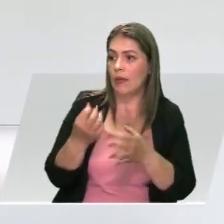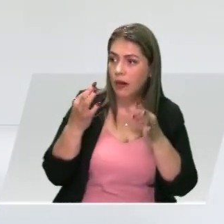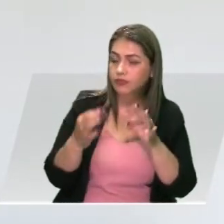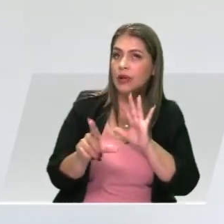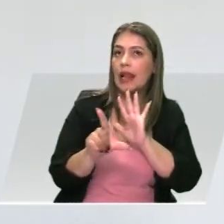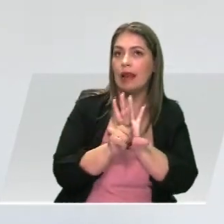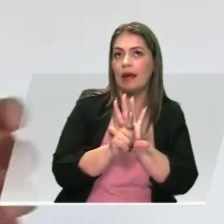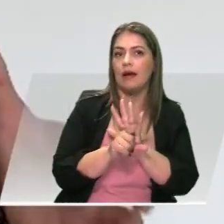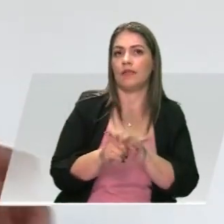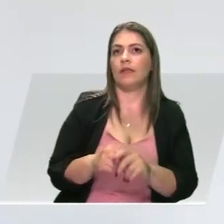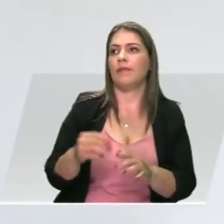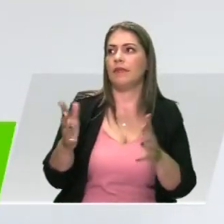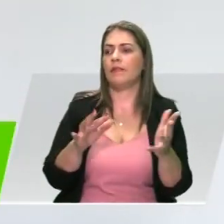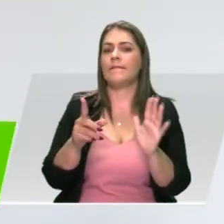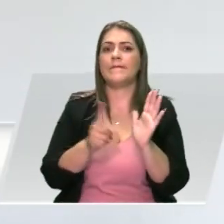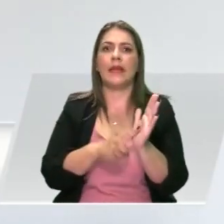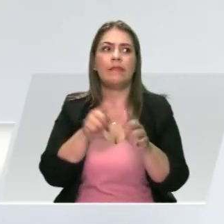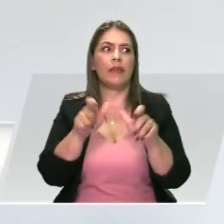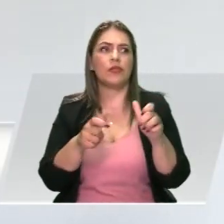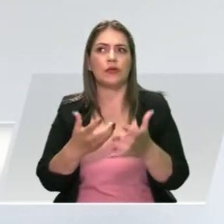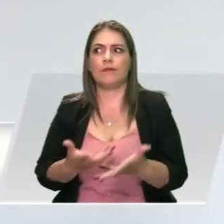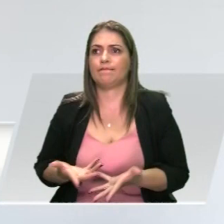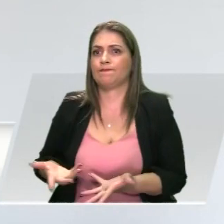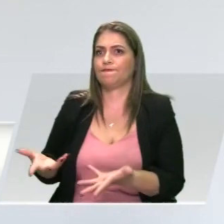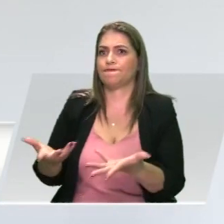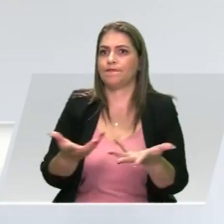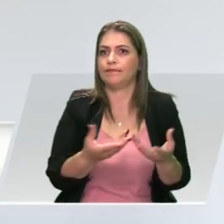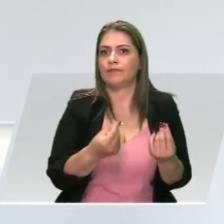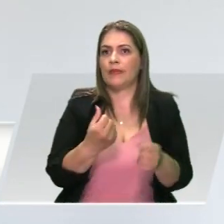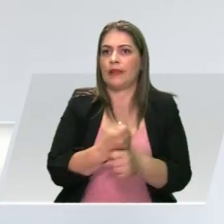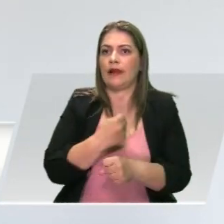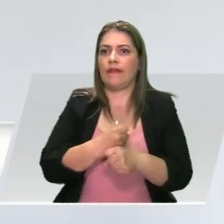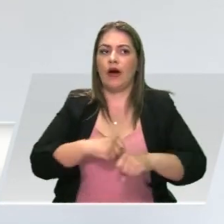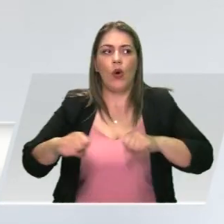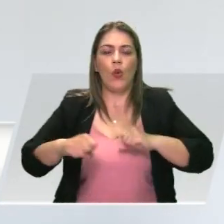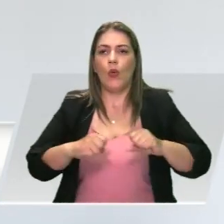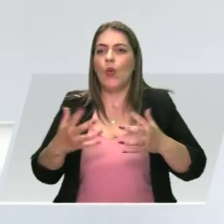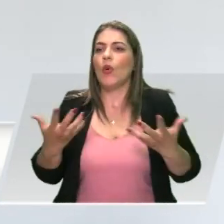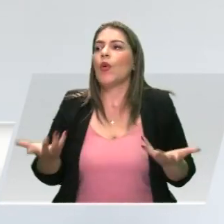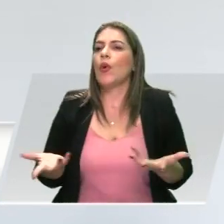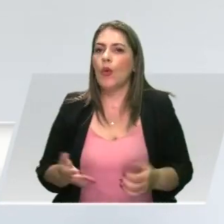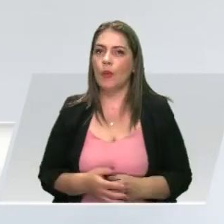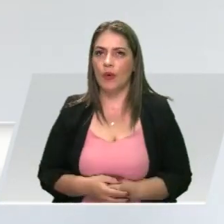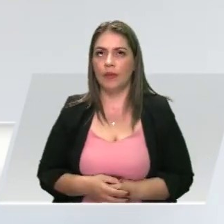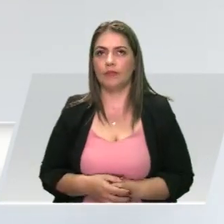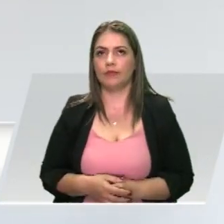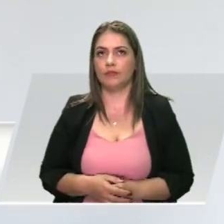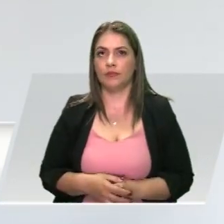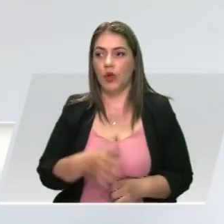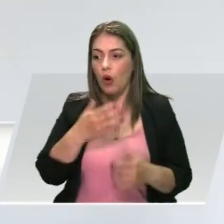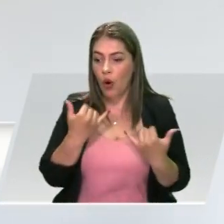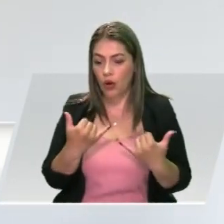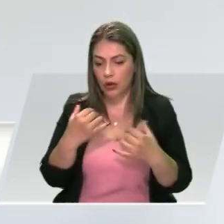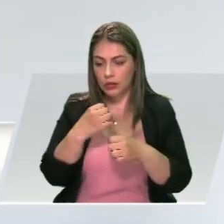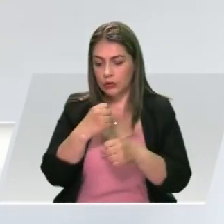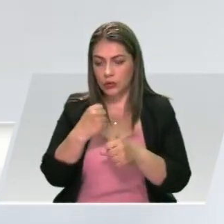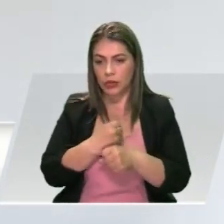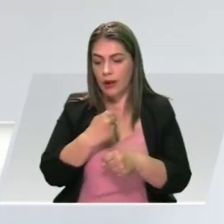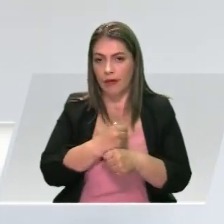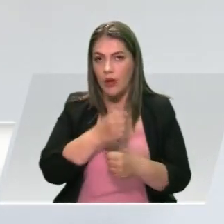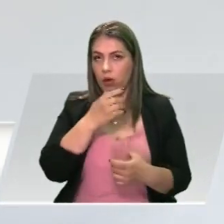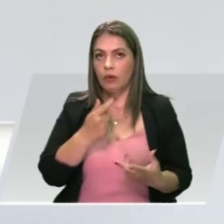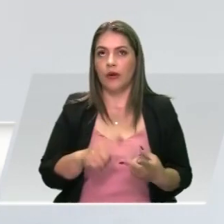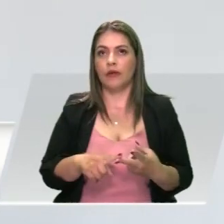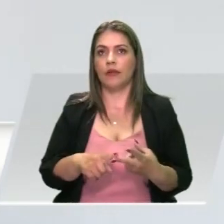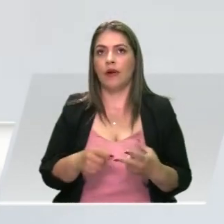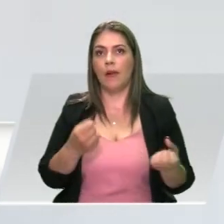alrededor de mil personas que dependen de la actividad económica de este sector sin empleo por esta noche y por supuesto patrocinando